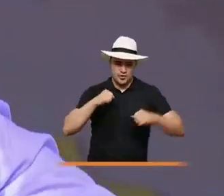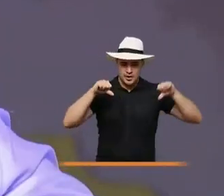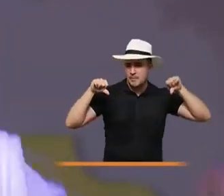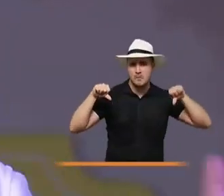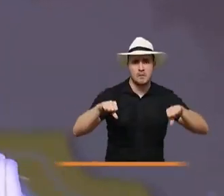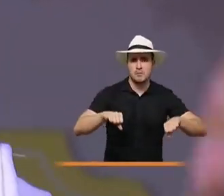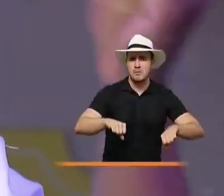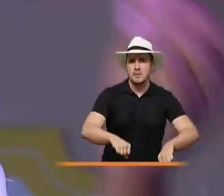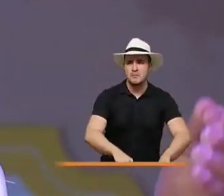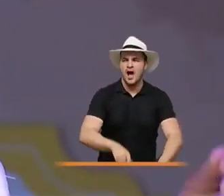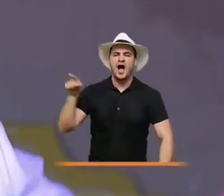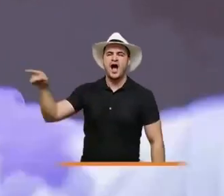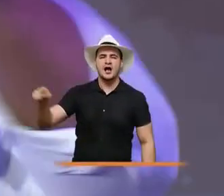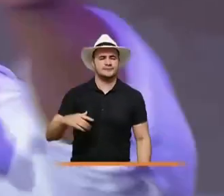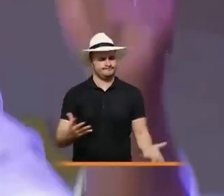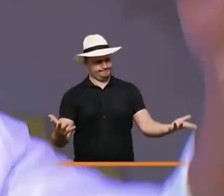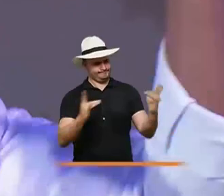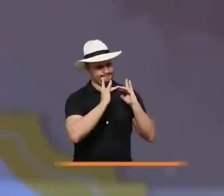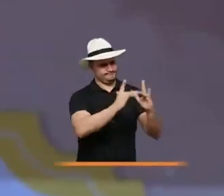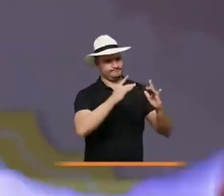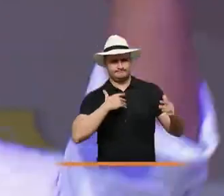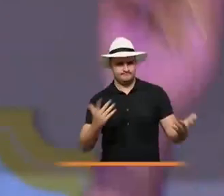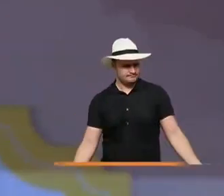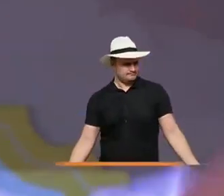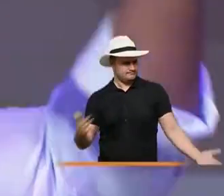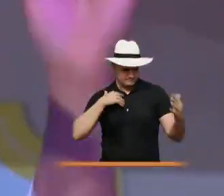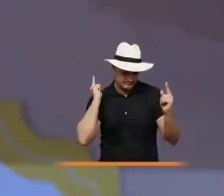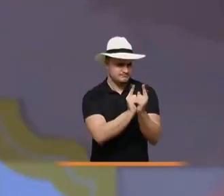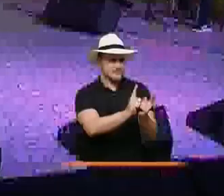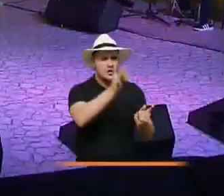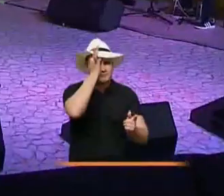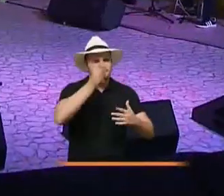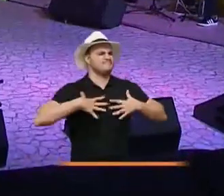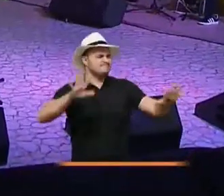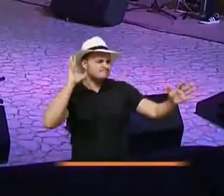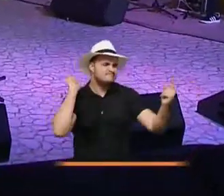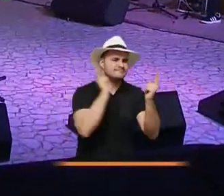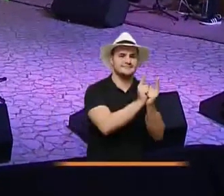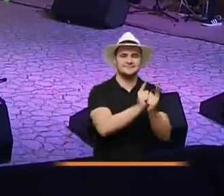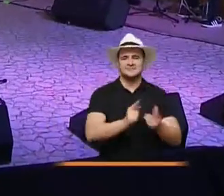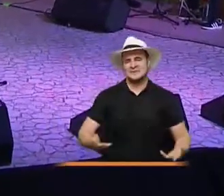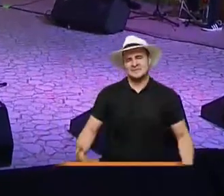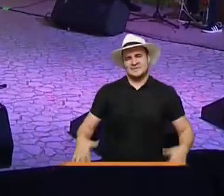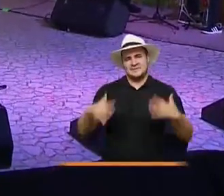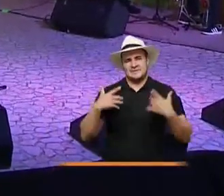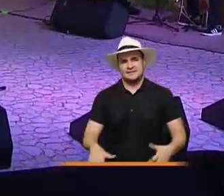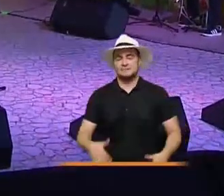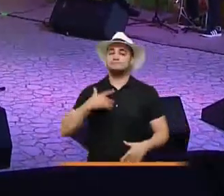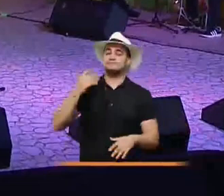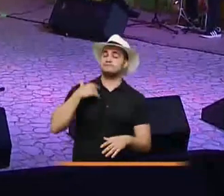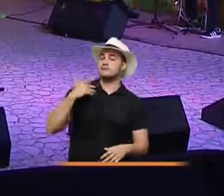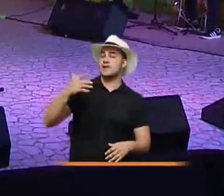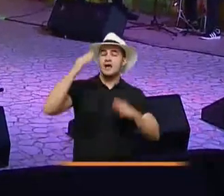mostrado en un cama de cualesquier hospital teresa de